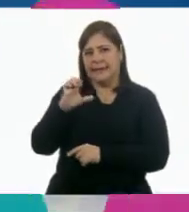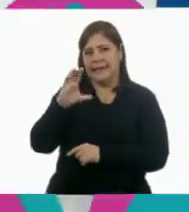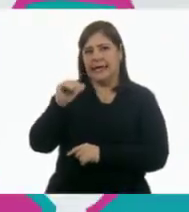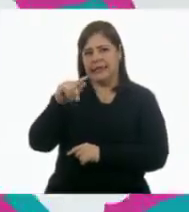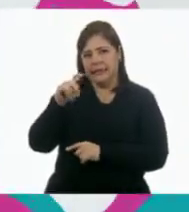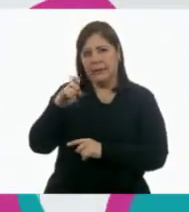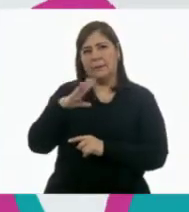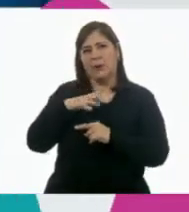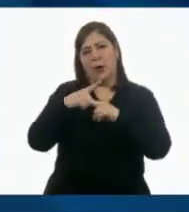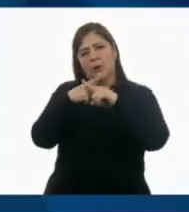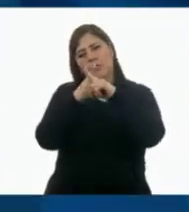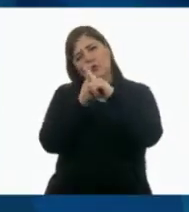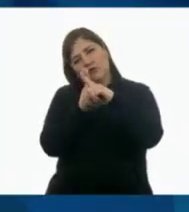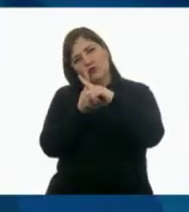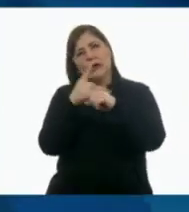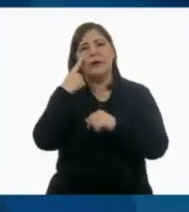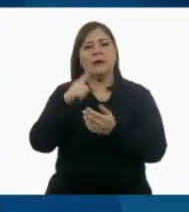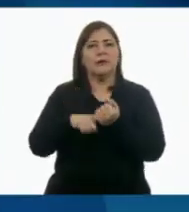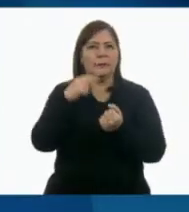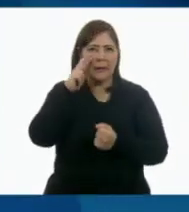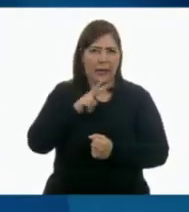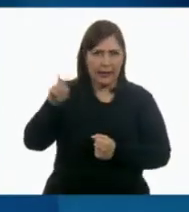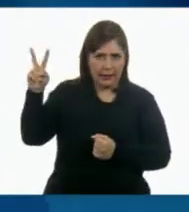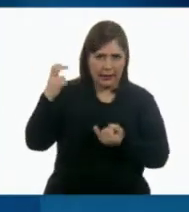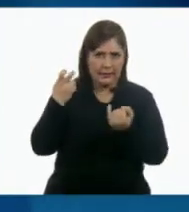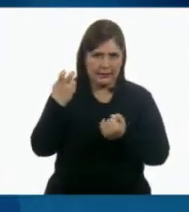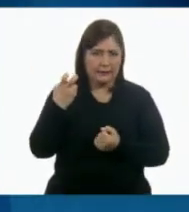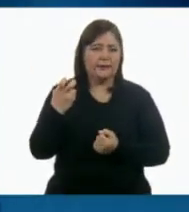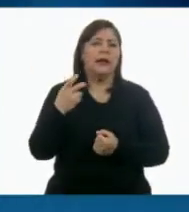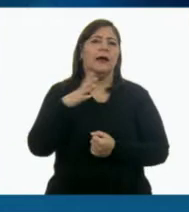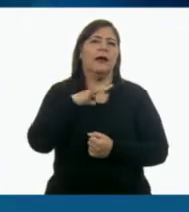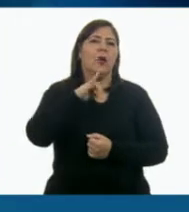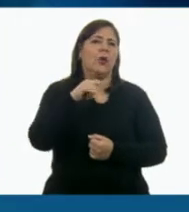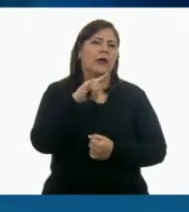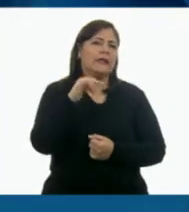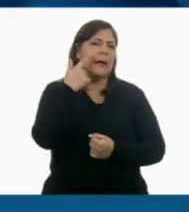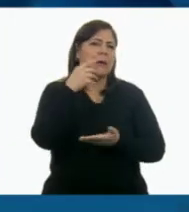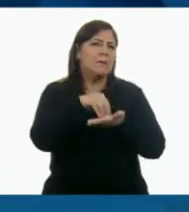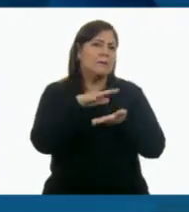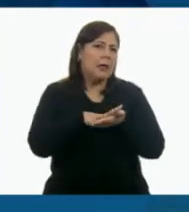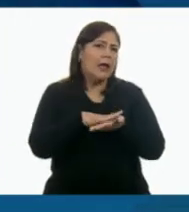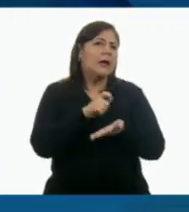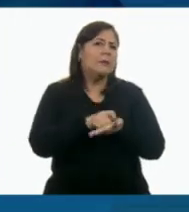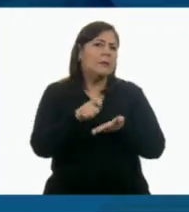nuestra compañera Julieta que mandó esto, ¿qué pasaría con su apunte?